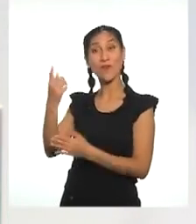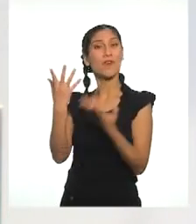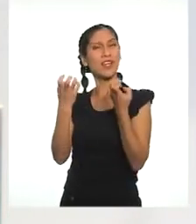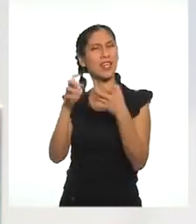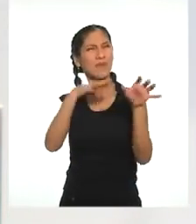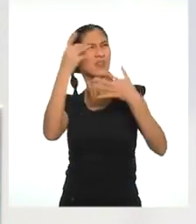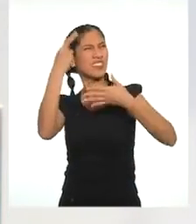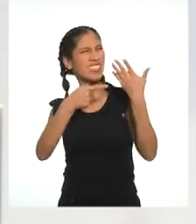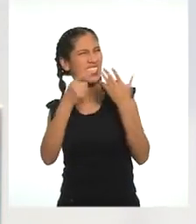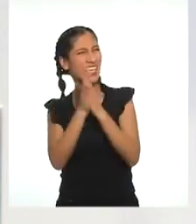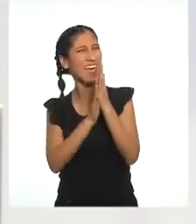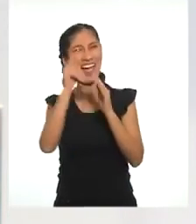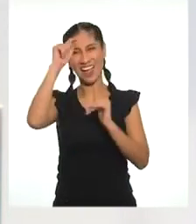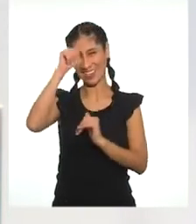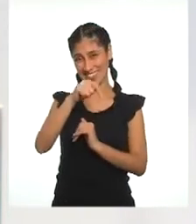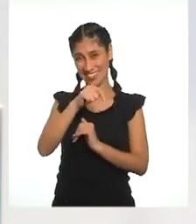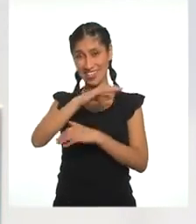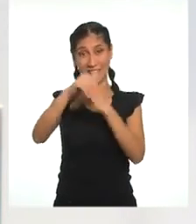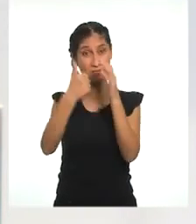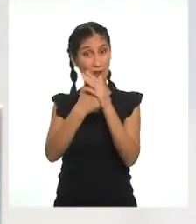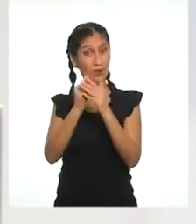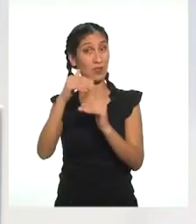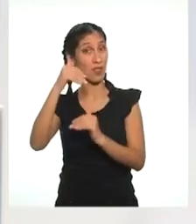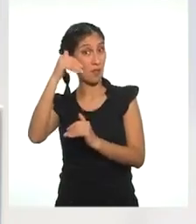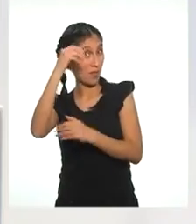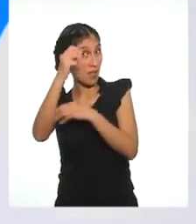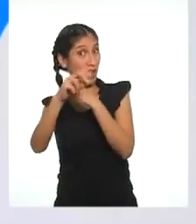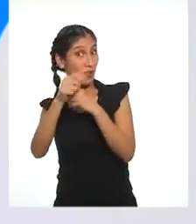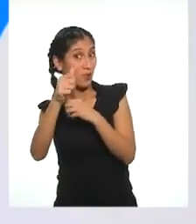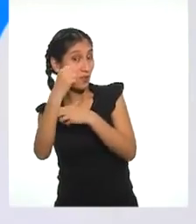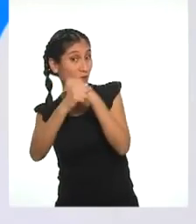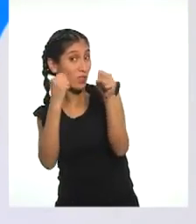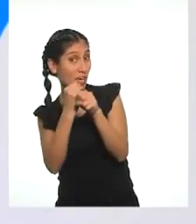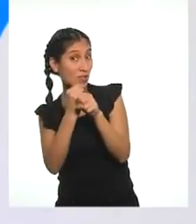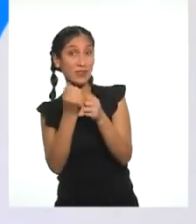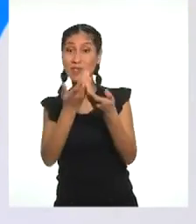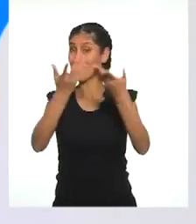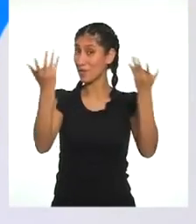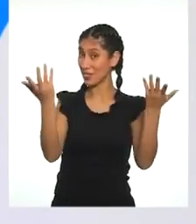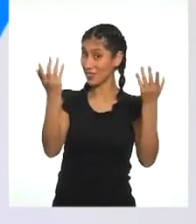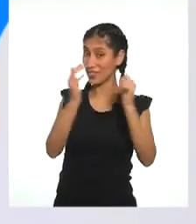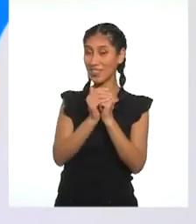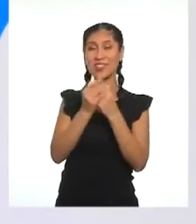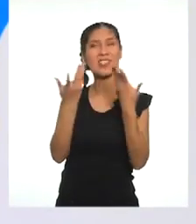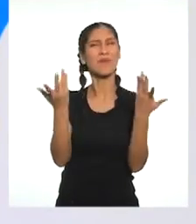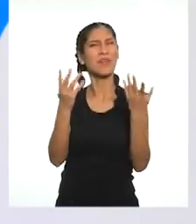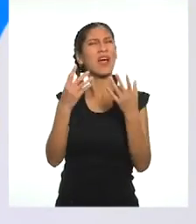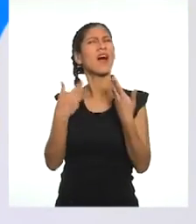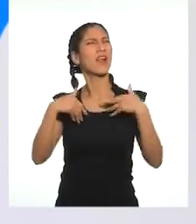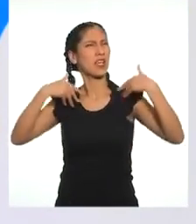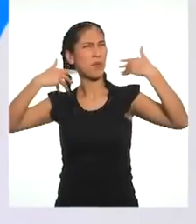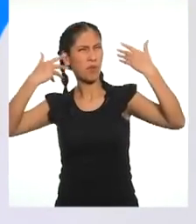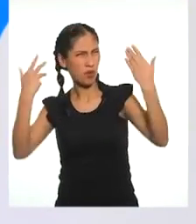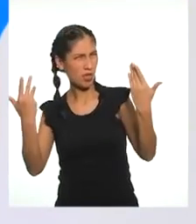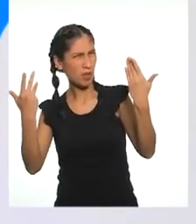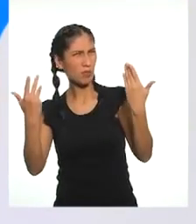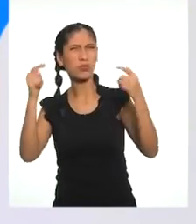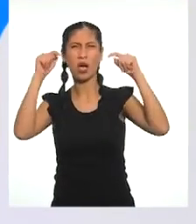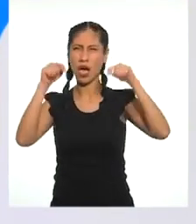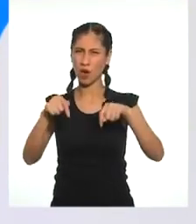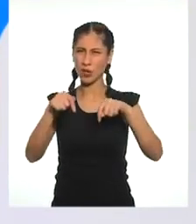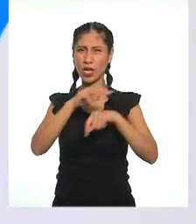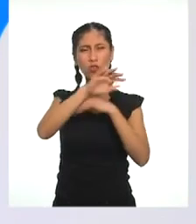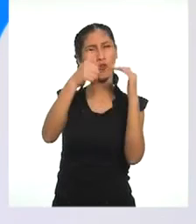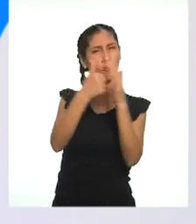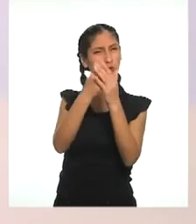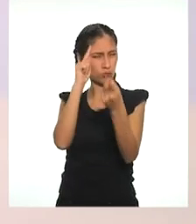nuestros estudiantes del país en los próximos años. Y por ende, qué podemos y tenemos que hacer